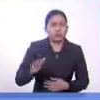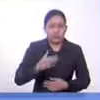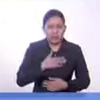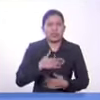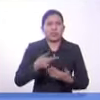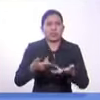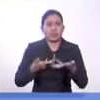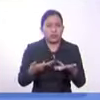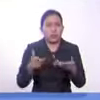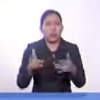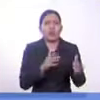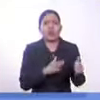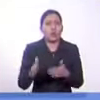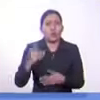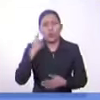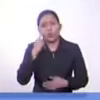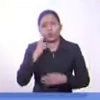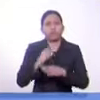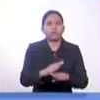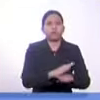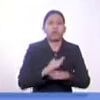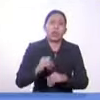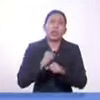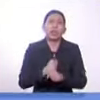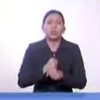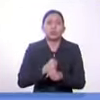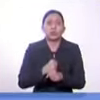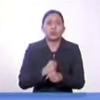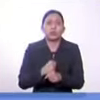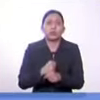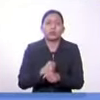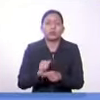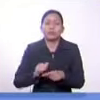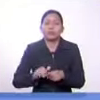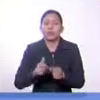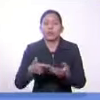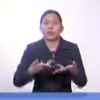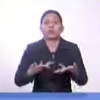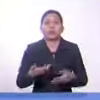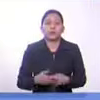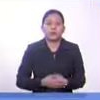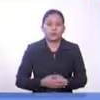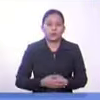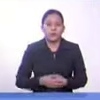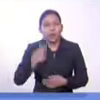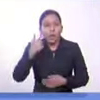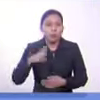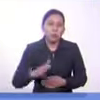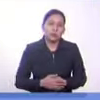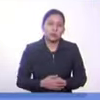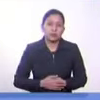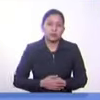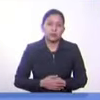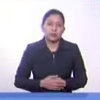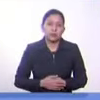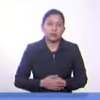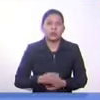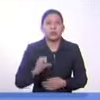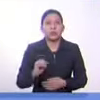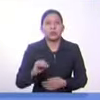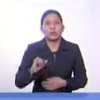organizaciones que cuidan y garantizan el ejercicio de esos derechos. Por ejemplo, la